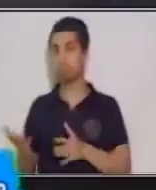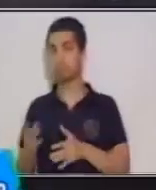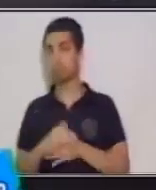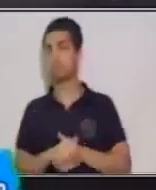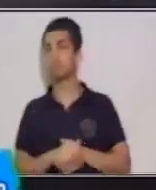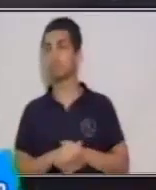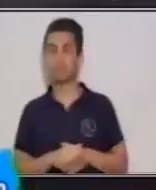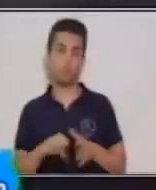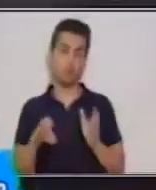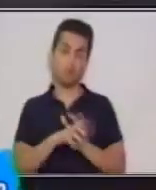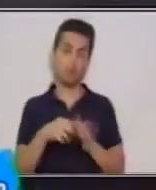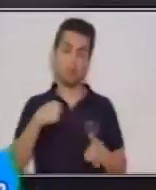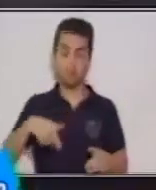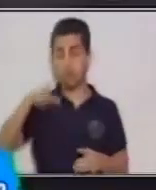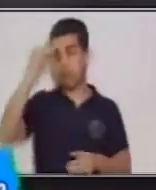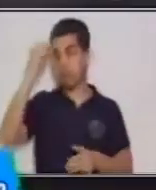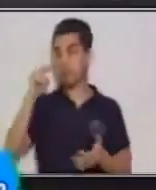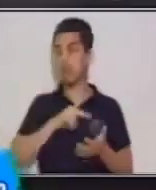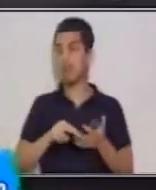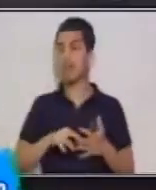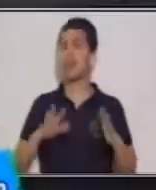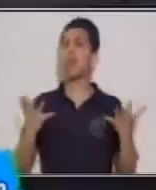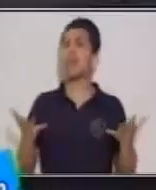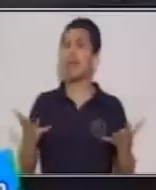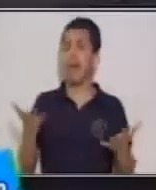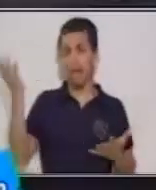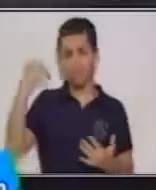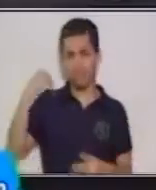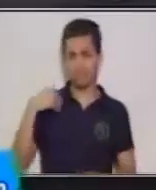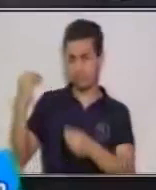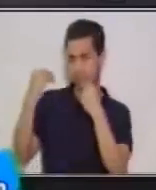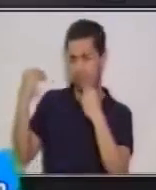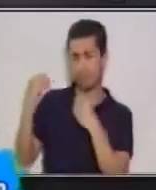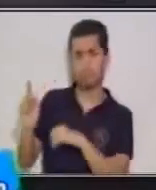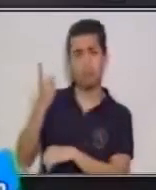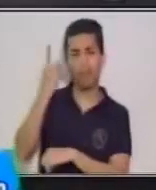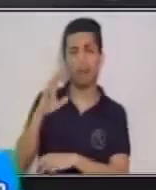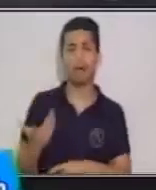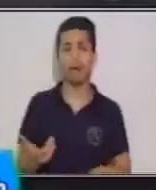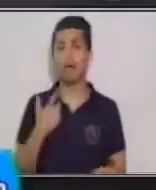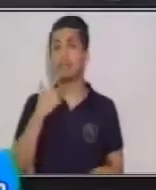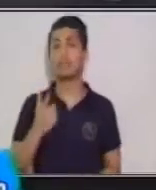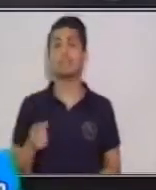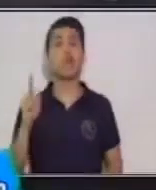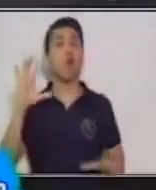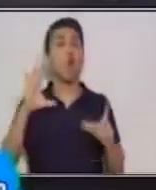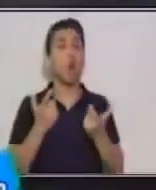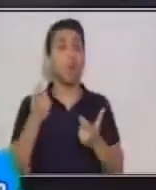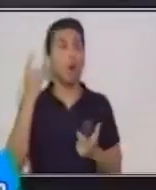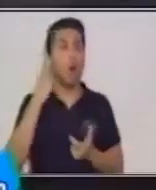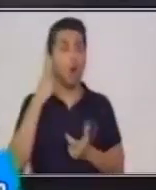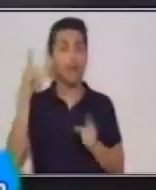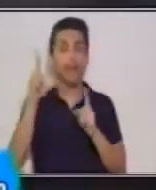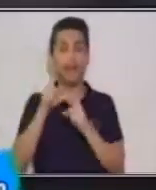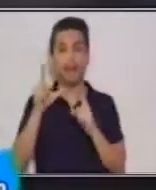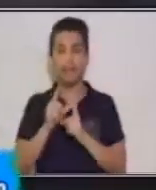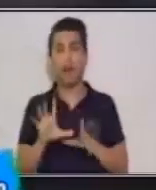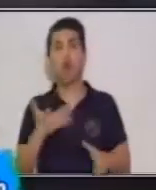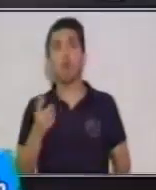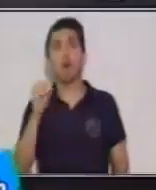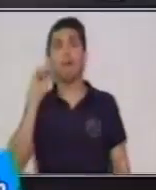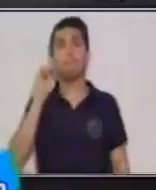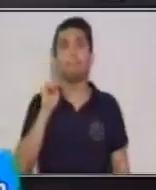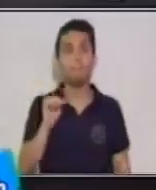cuando aprendimos a leer, ¿qué fue lo primero que nos enseñaron? Los sonidos de las letras. ¿Cómo suena la